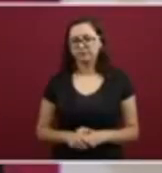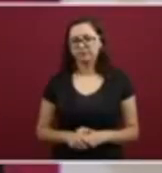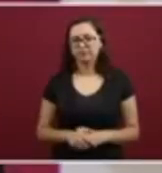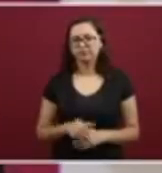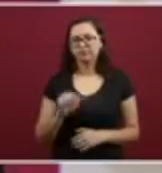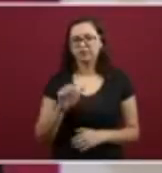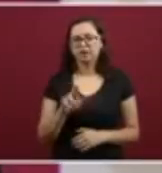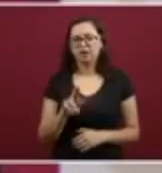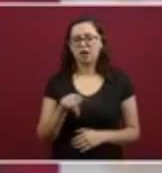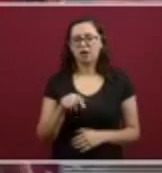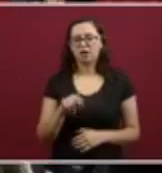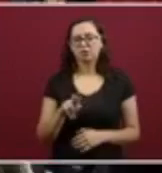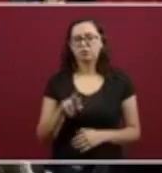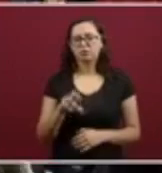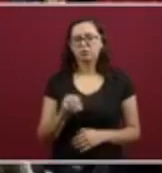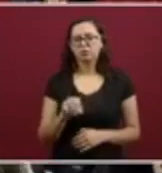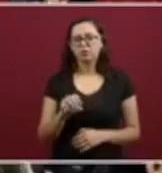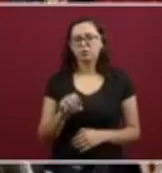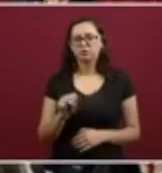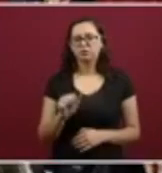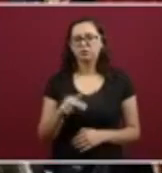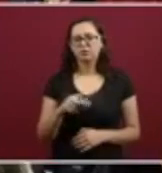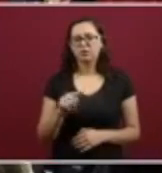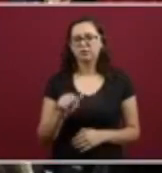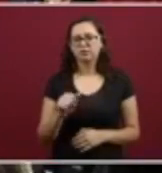Arturo Santana Sandoval.